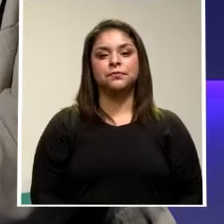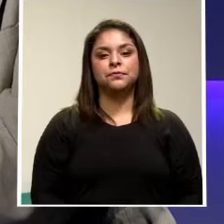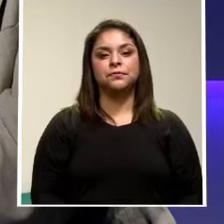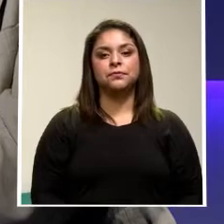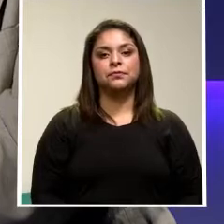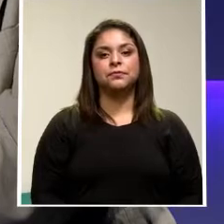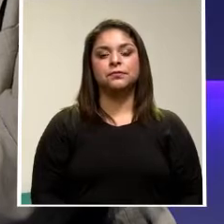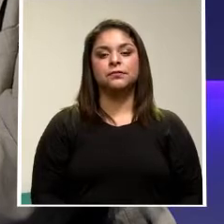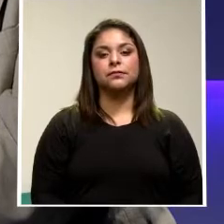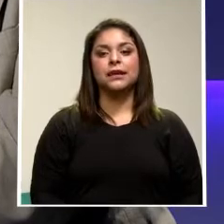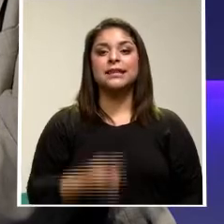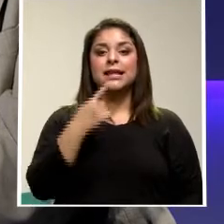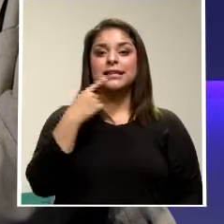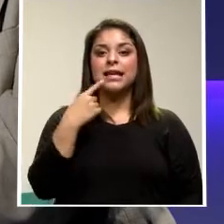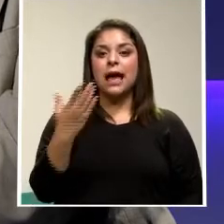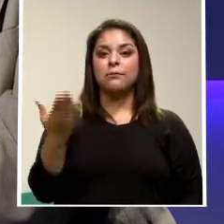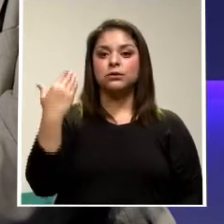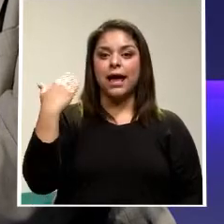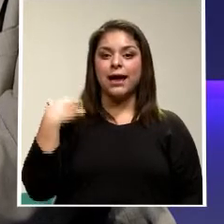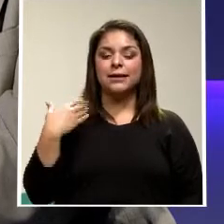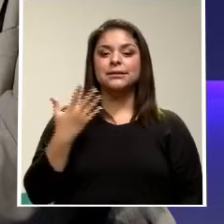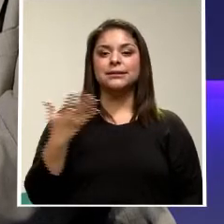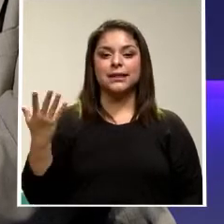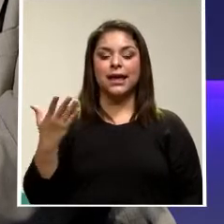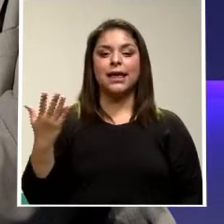Decíamos antes que, bueno, distintas etapas.